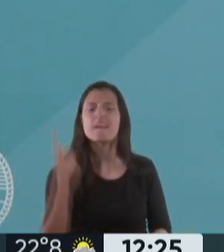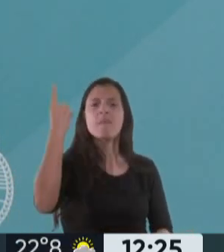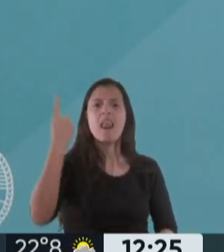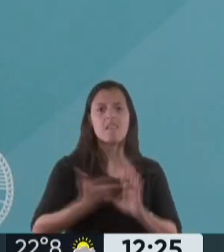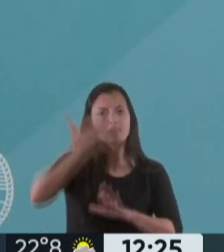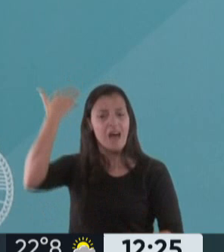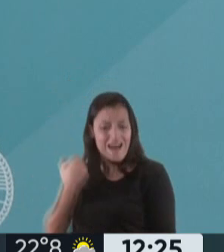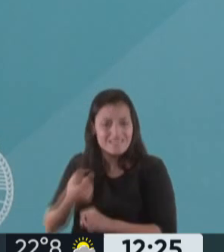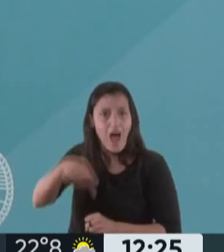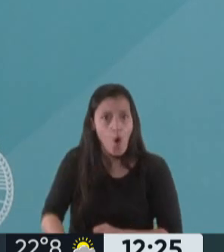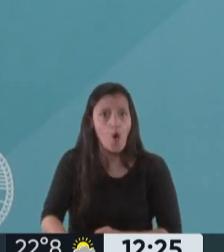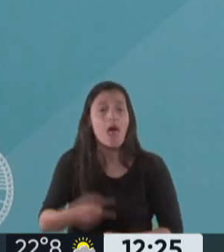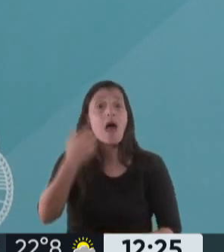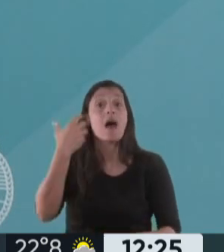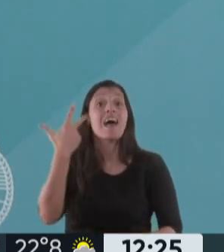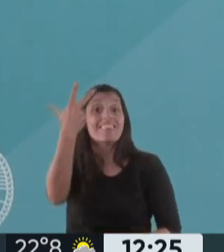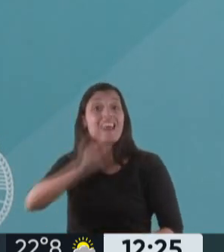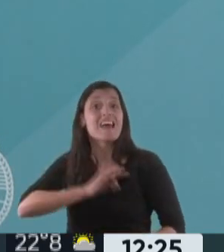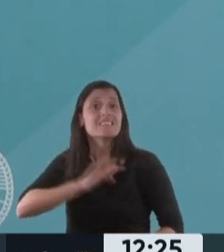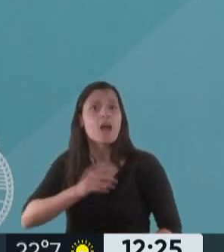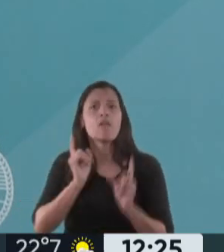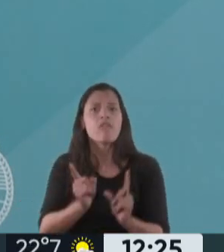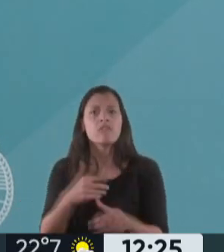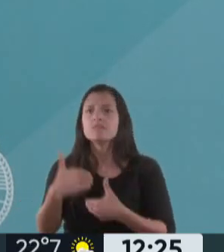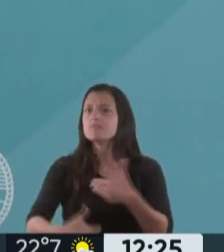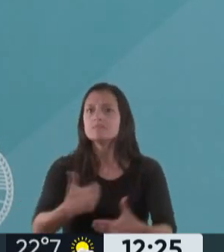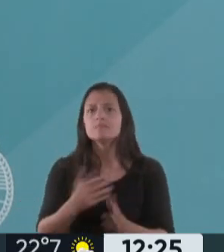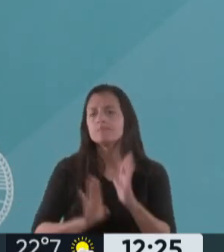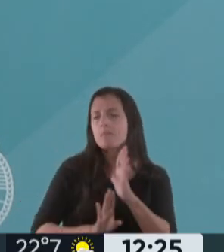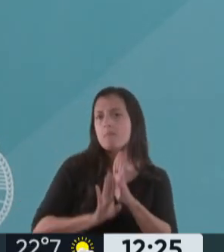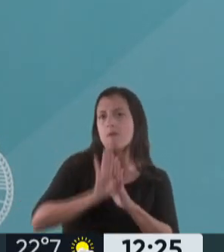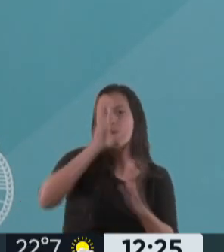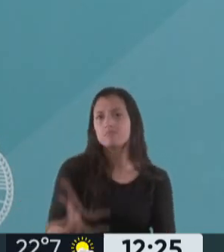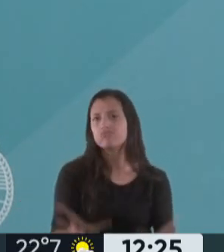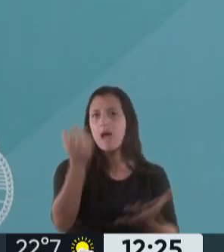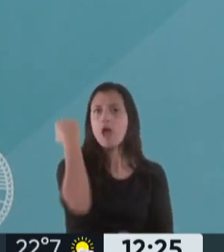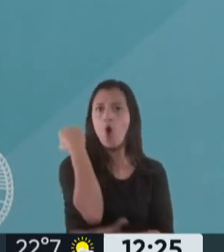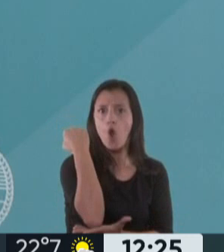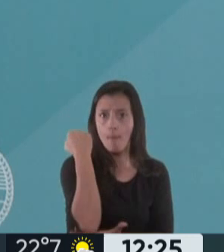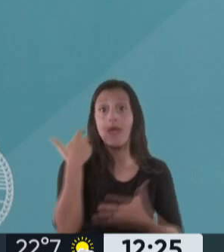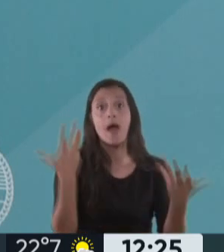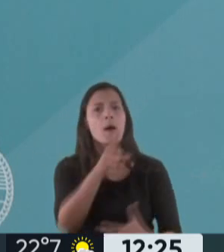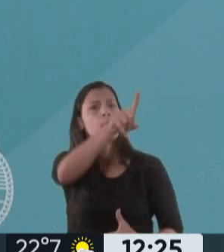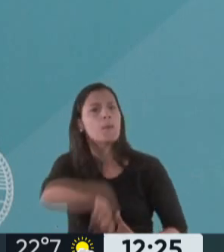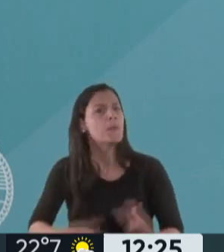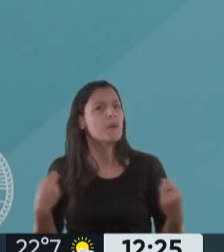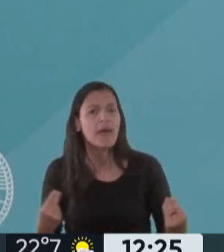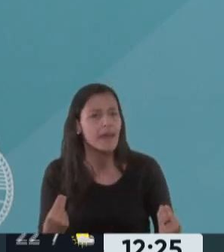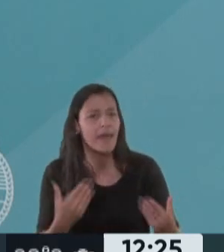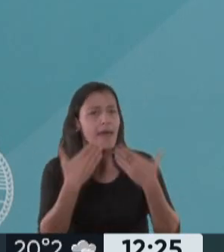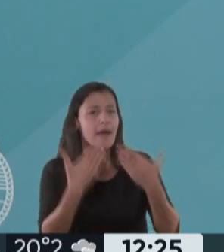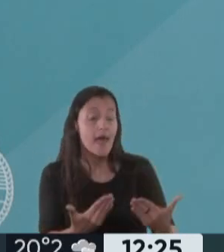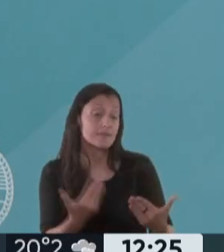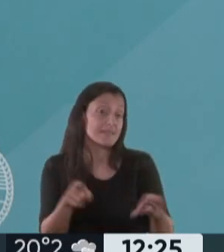décadas vamos a tener 3 años consecutivos de crecimiento económico. Producto, entre otras cosas,